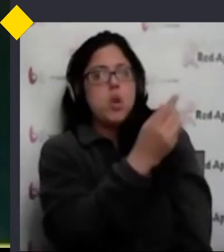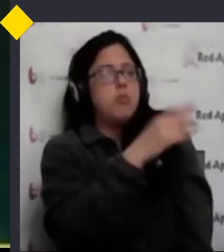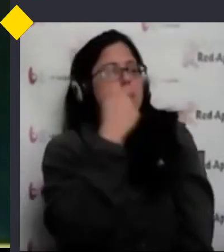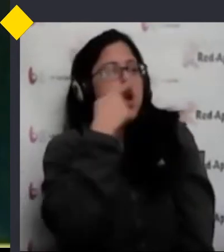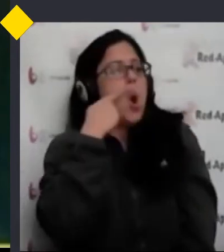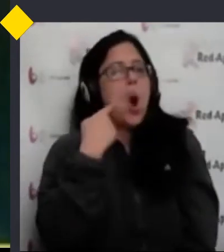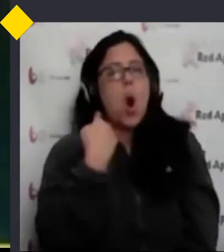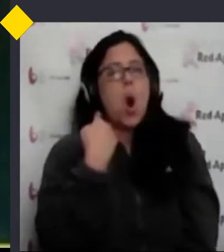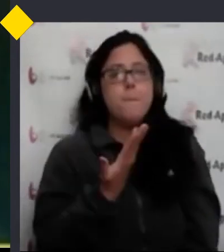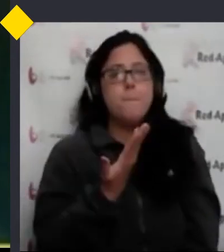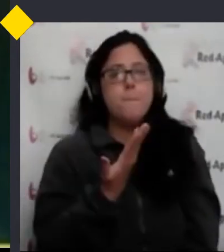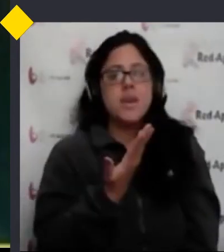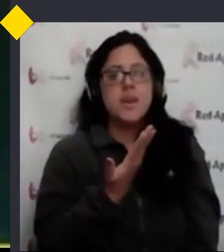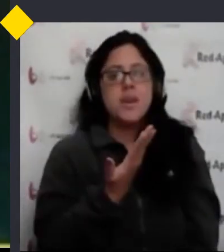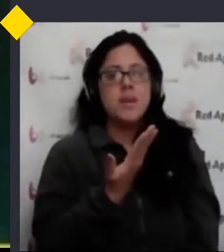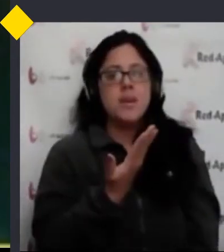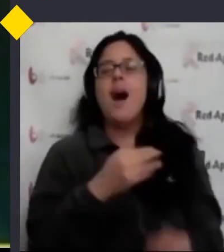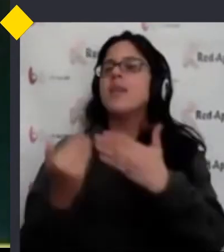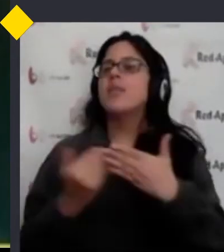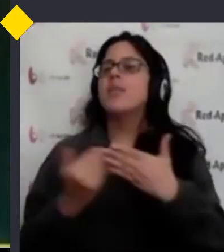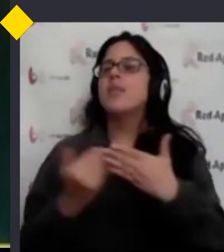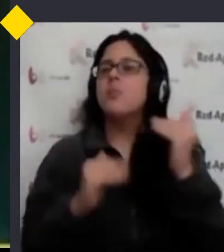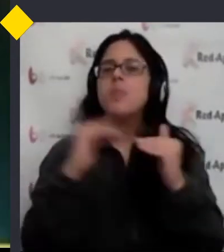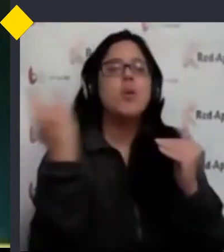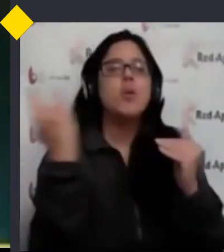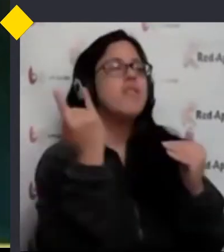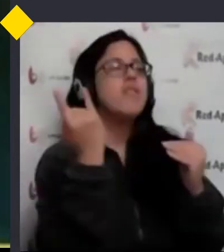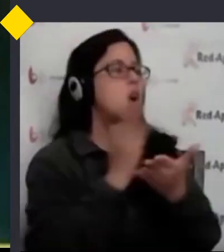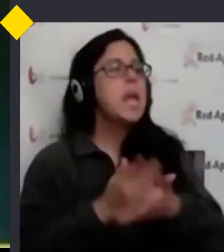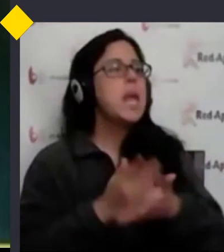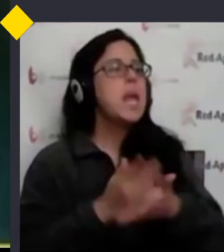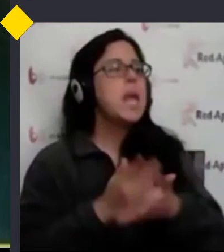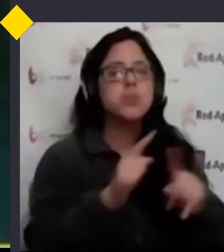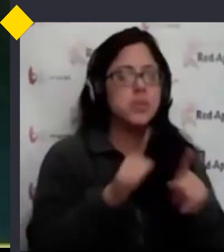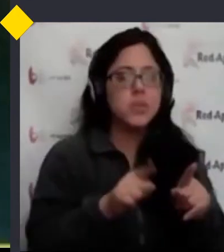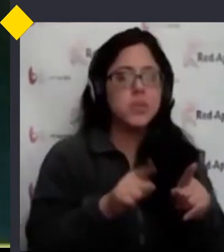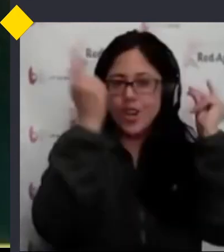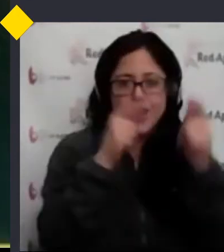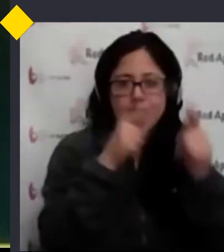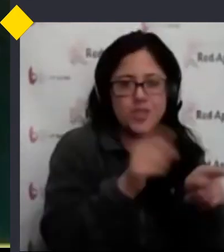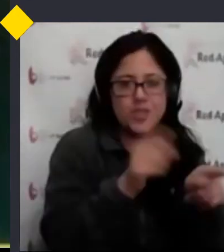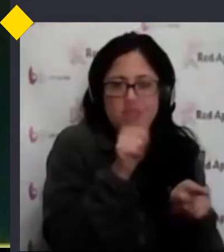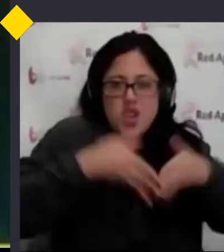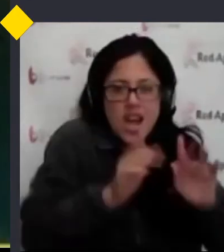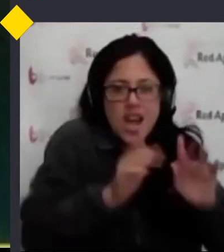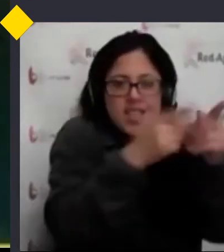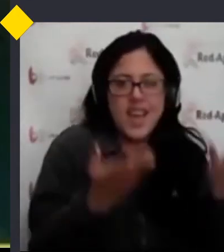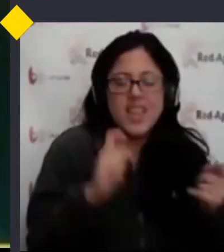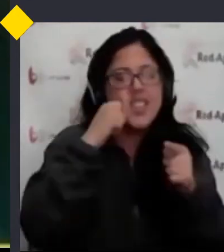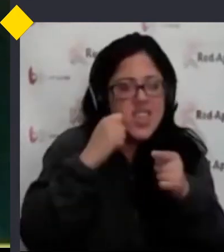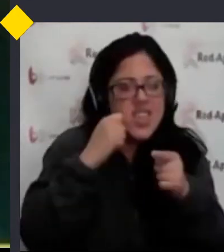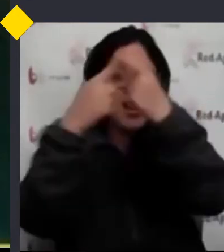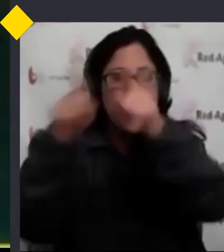que estuvieron en la misma universidad y en el mismo colegio. O sea, la innovación no sale de ahí, sale de la diversidad. Entonces, es muy